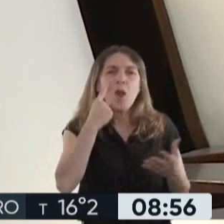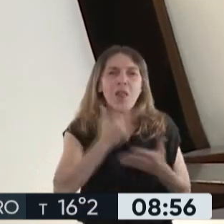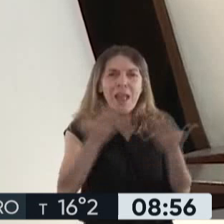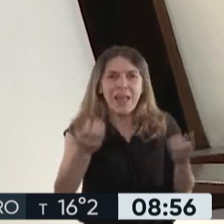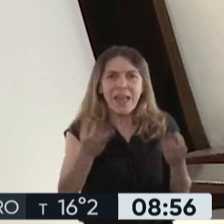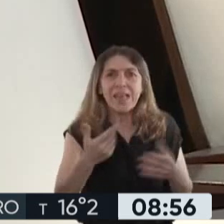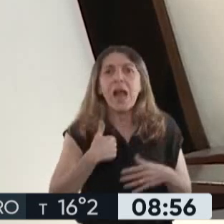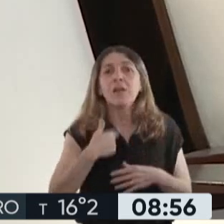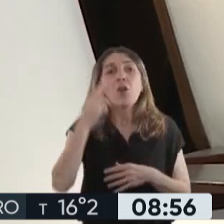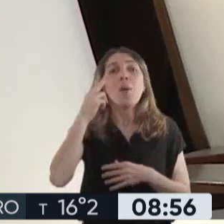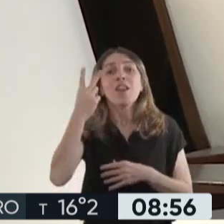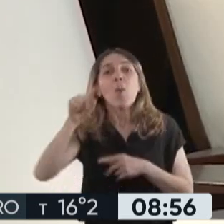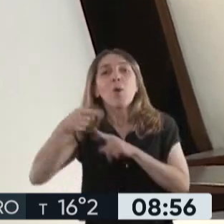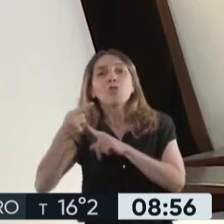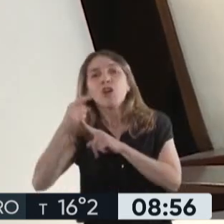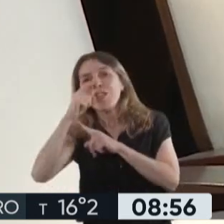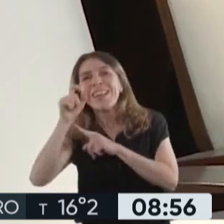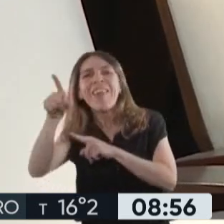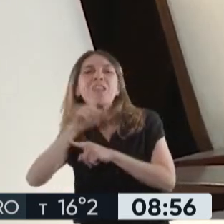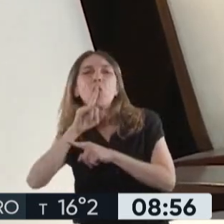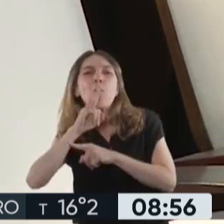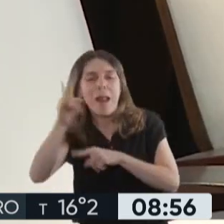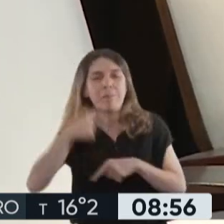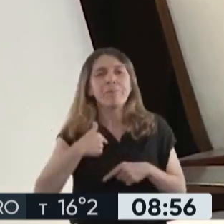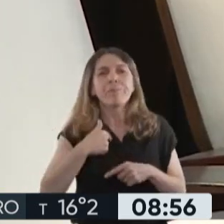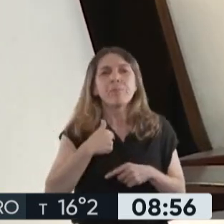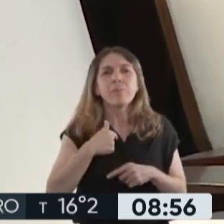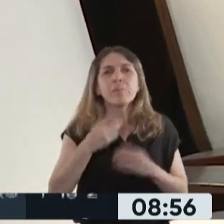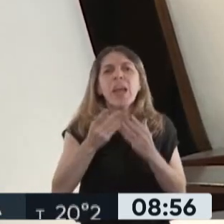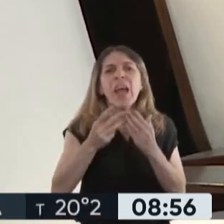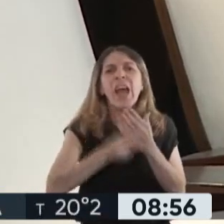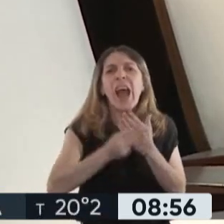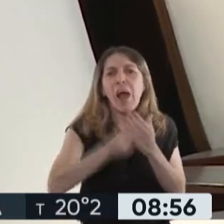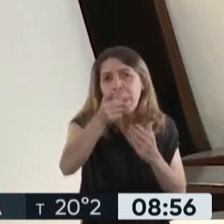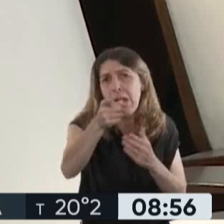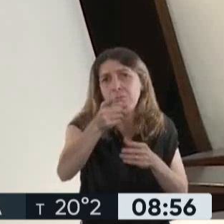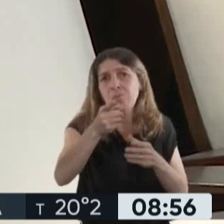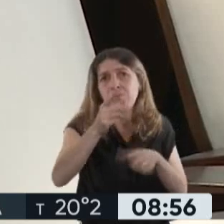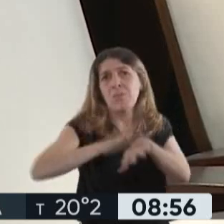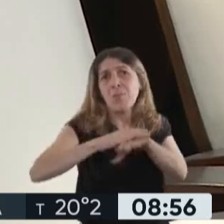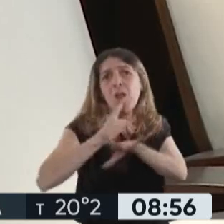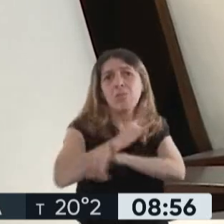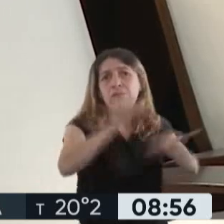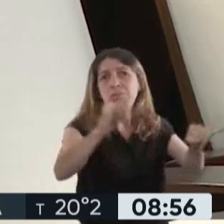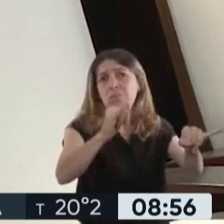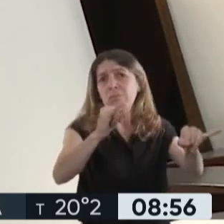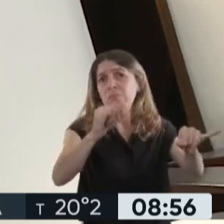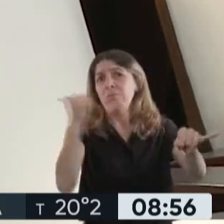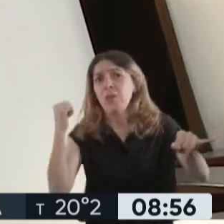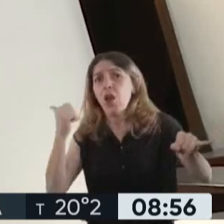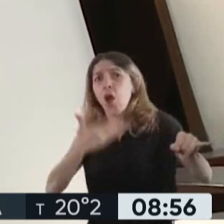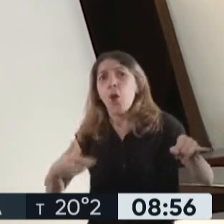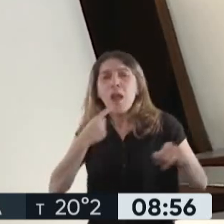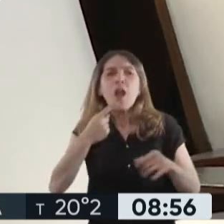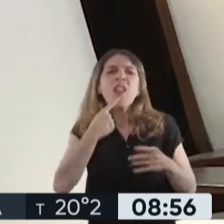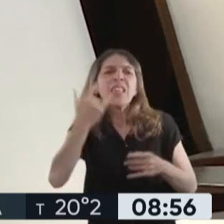radio 92.7 Tucumán? Gabriela, a través suyo, que es la portavoz del gobierno, quería saber qué le dice a los opositores, pero también a un